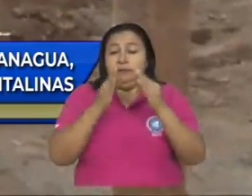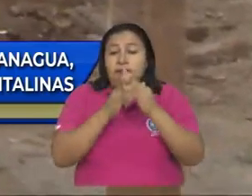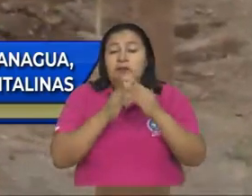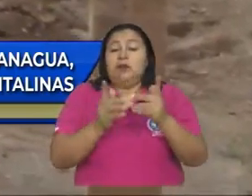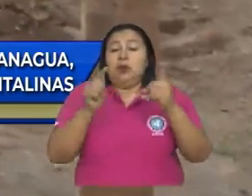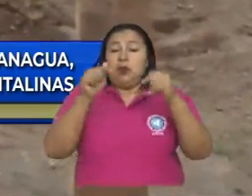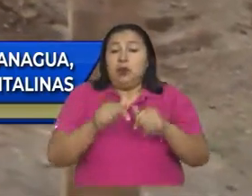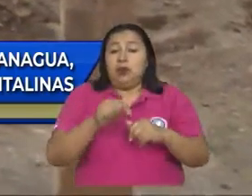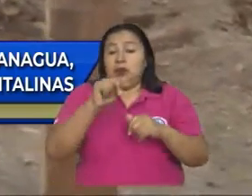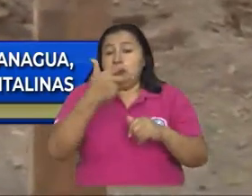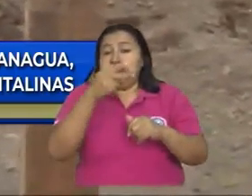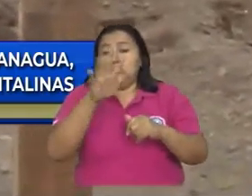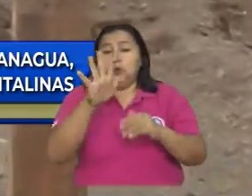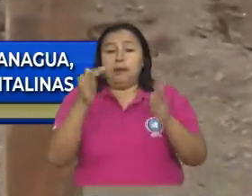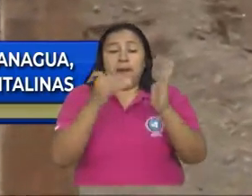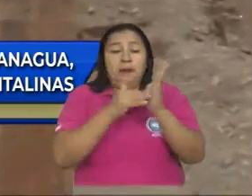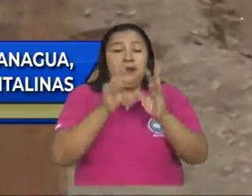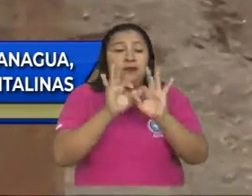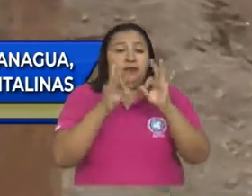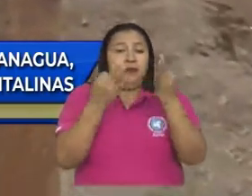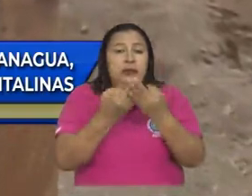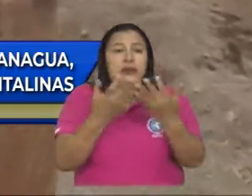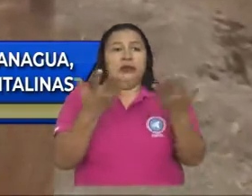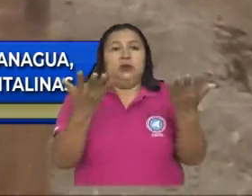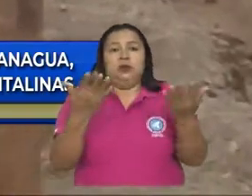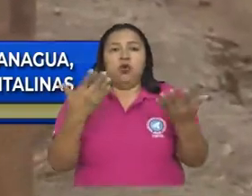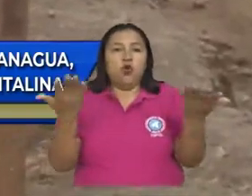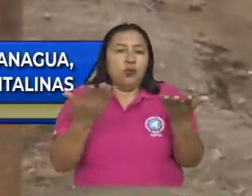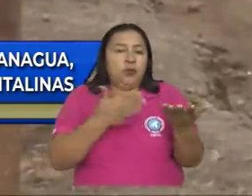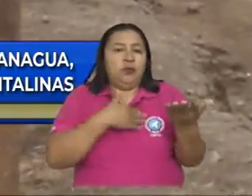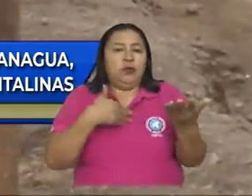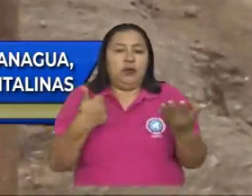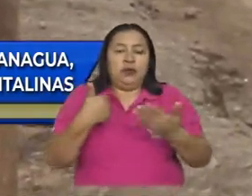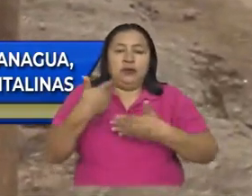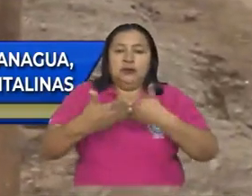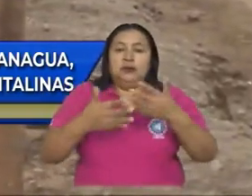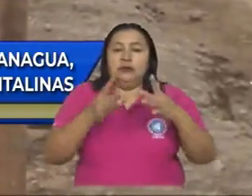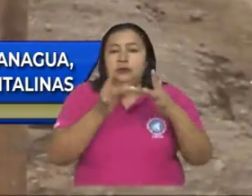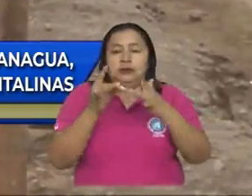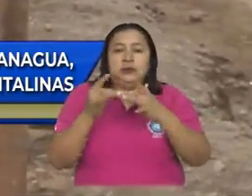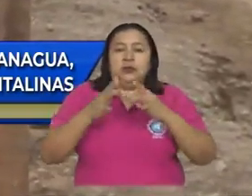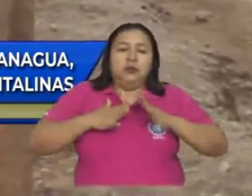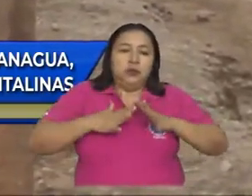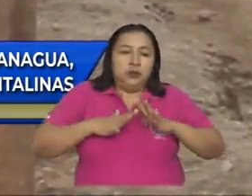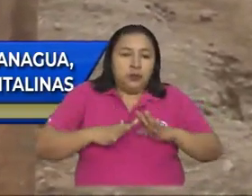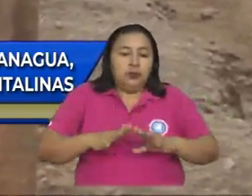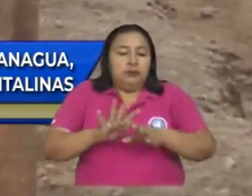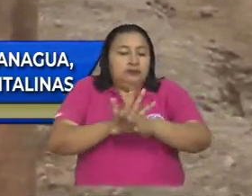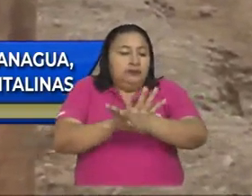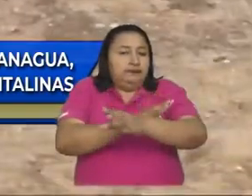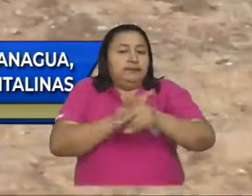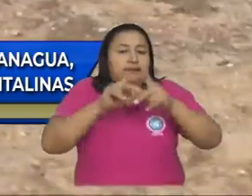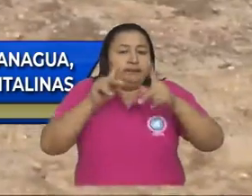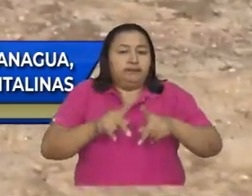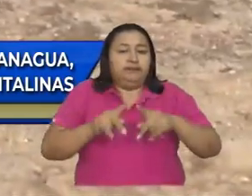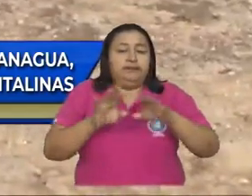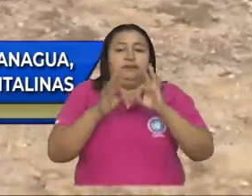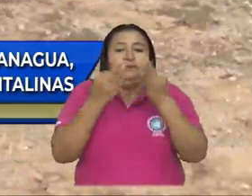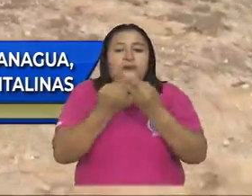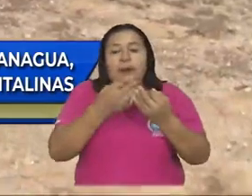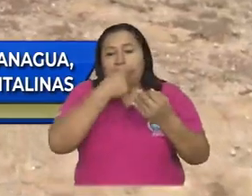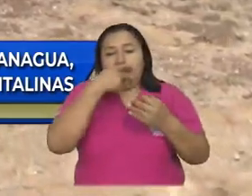estas 85,000 familias, imagínense ustedes la mejoría que hay, sobre todo la estabilidad emocional de la familia, de un